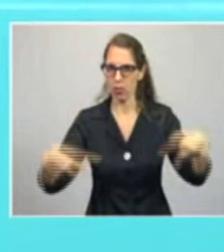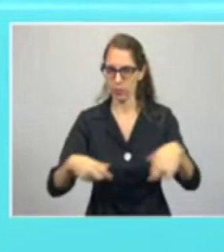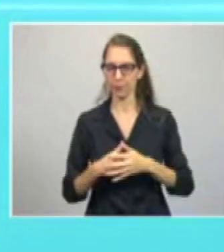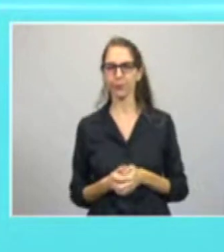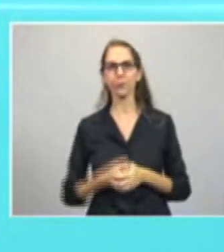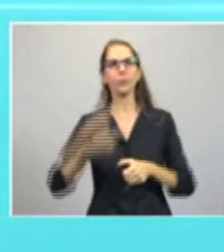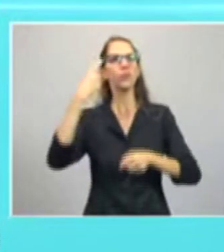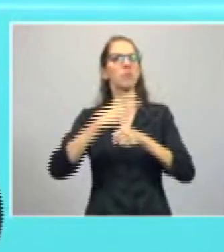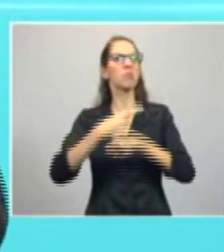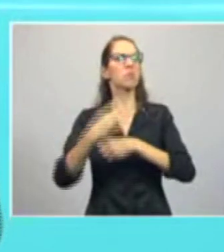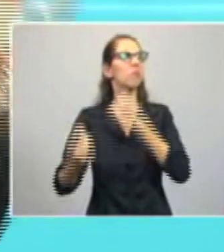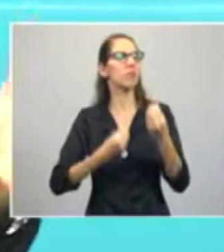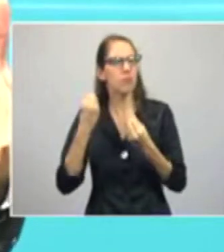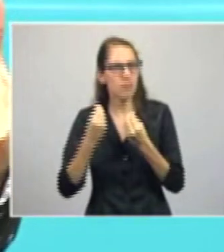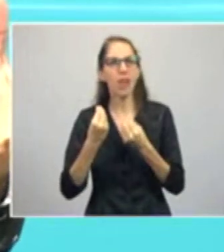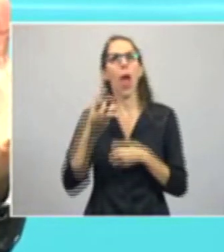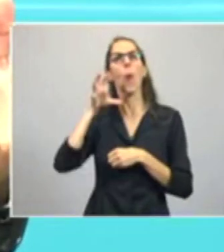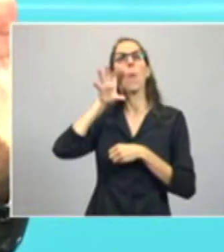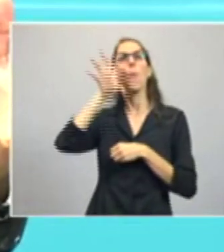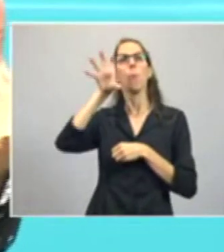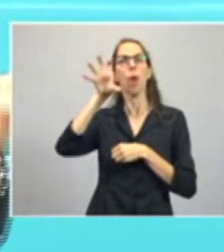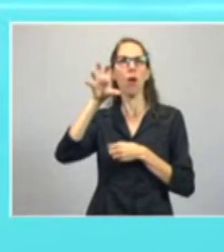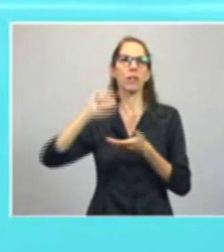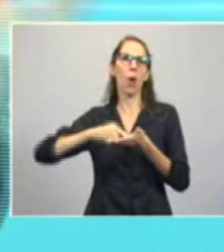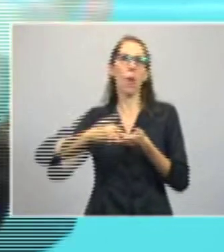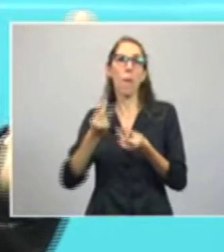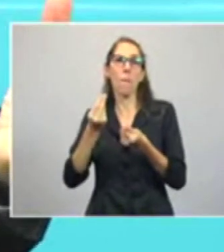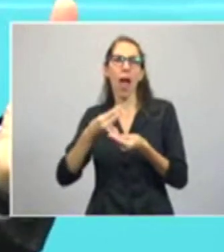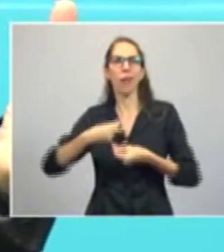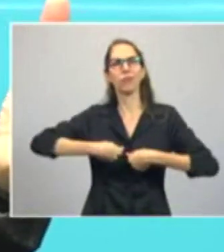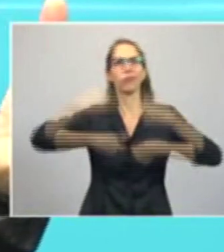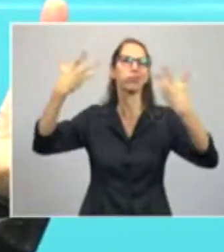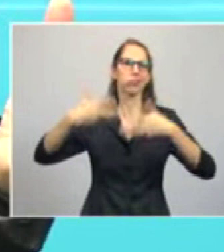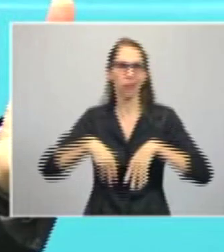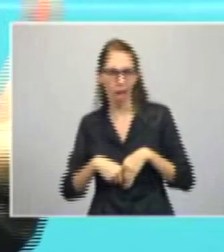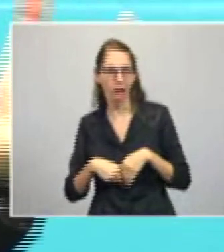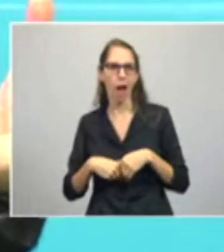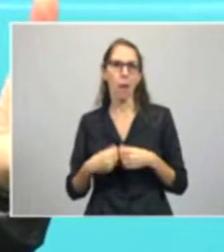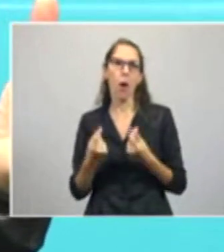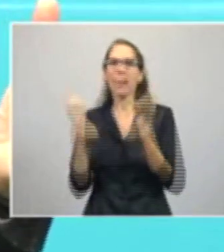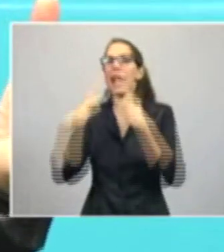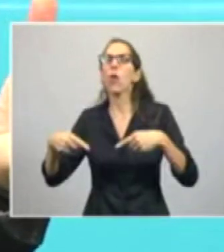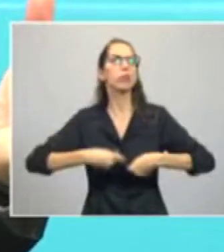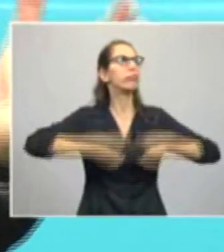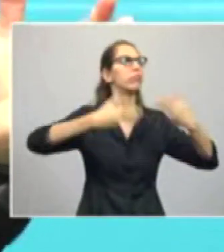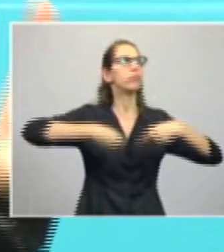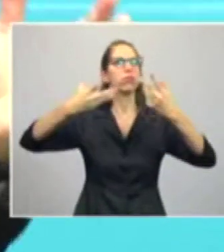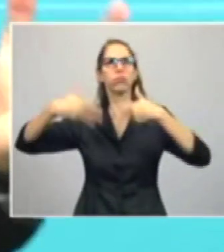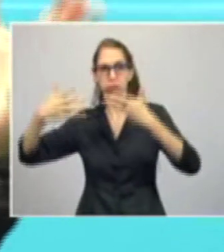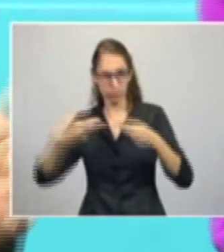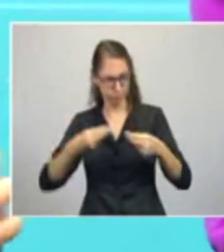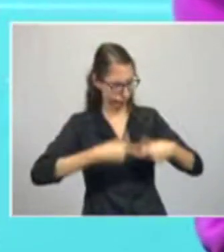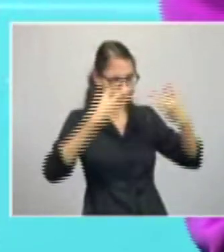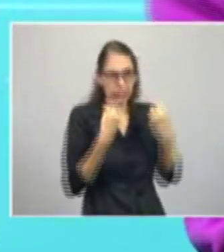primer lugar, sobre que la Provincia de Buenos Aires despilfarra recursos. La verdad que no podemos despilfarrar lo que no tenemos. No